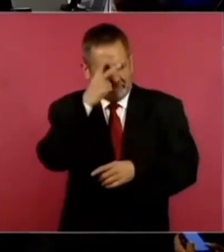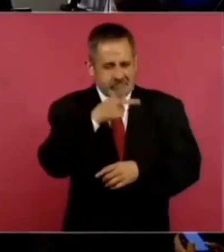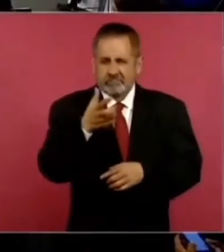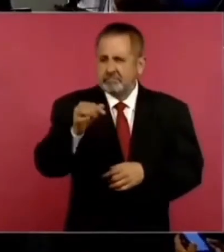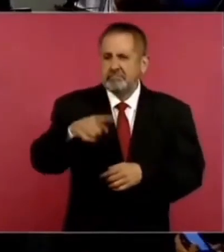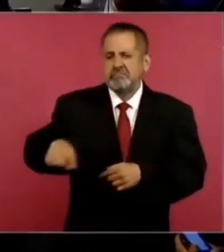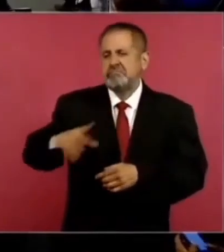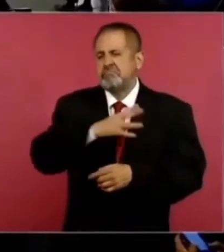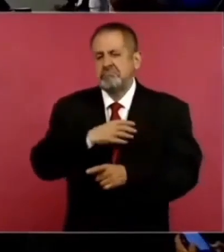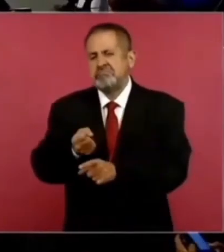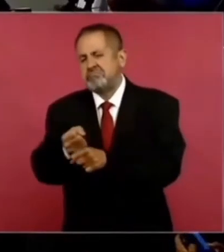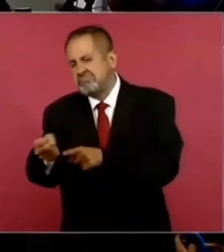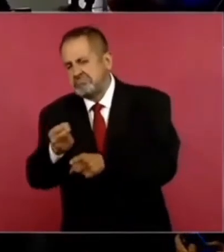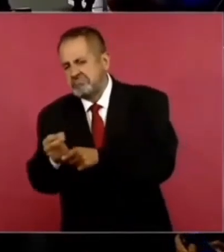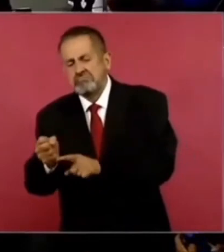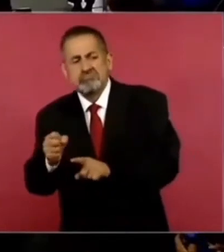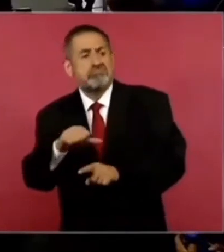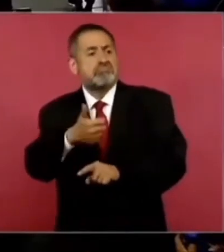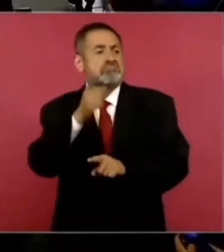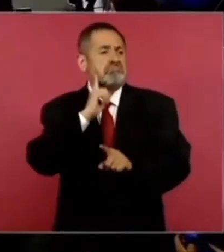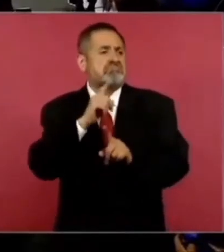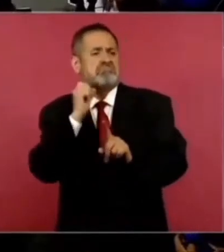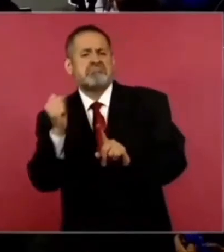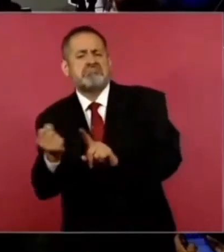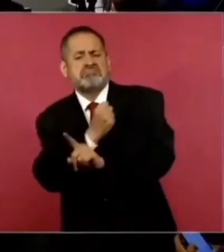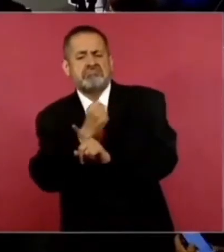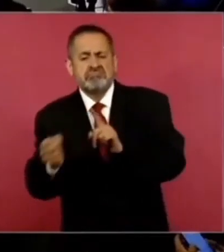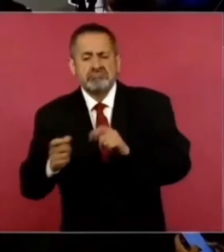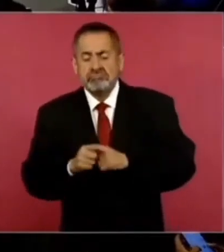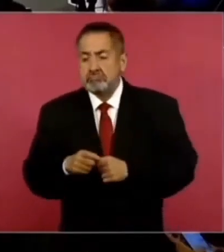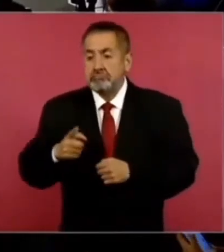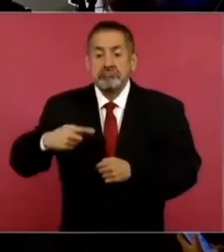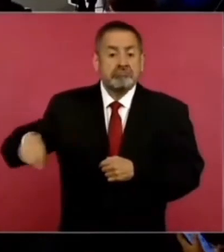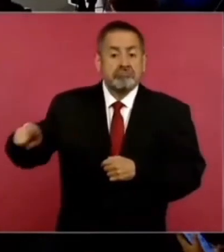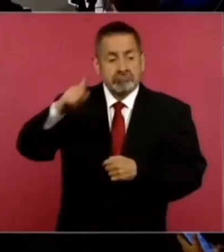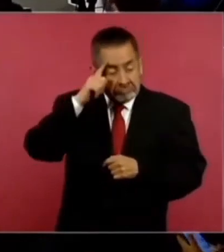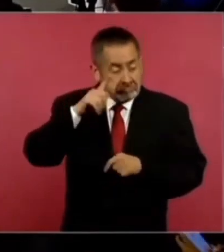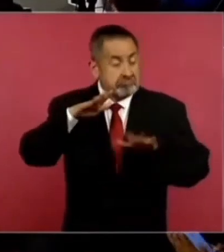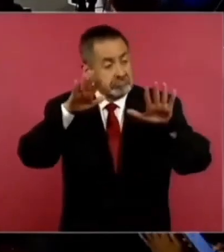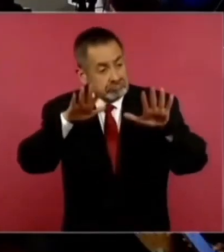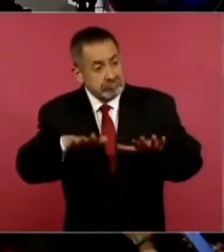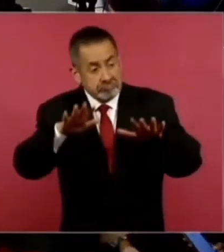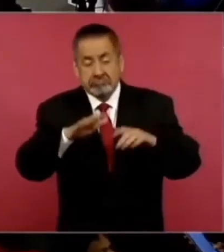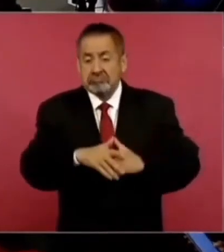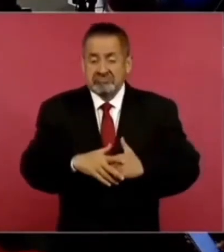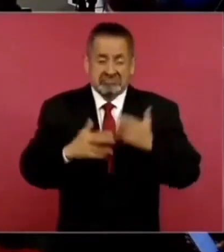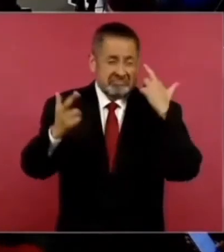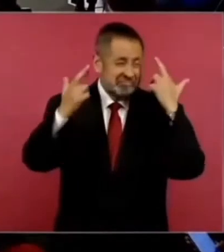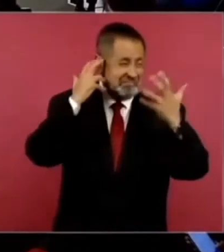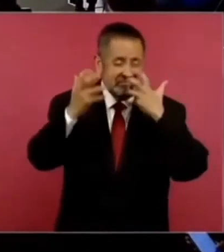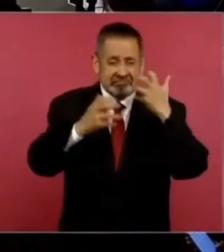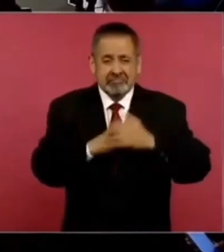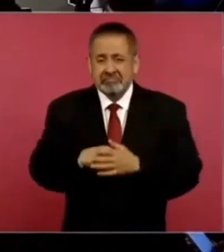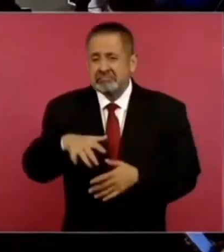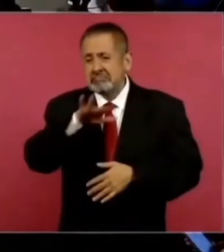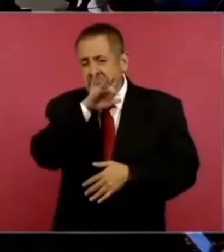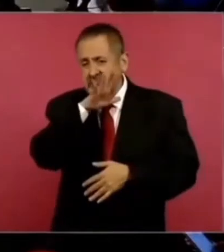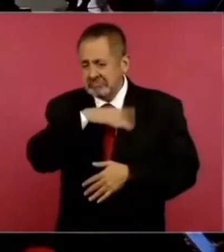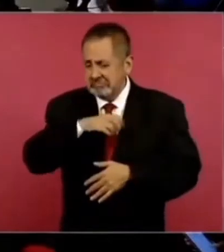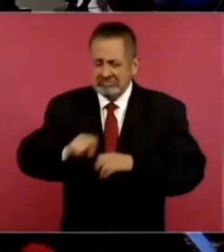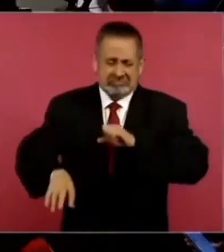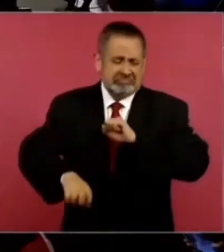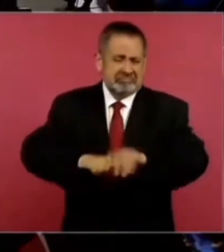y a las mujeres idolatra el ruido tira basura